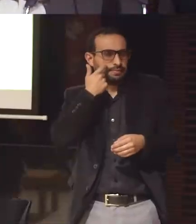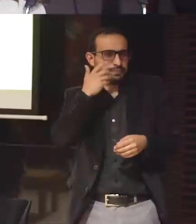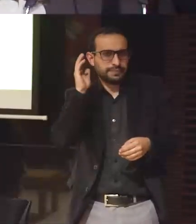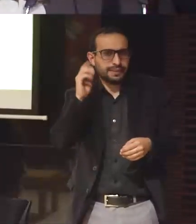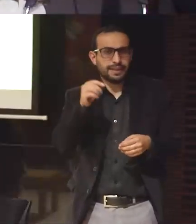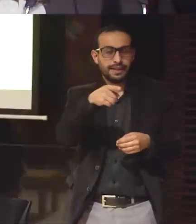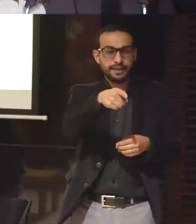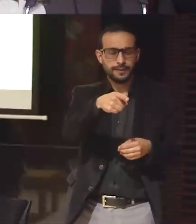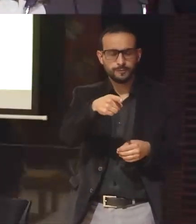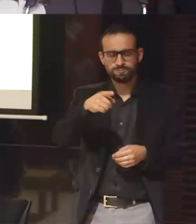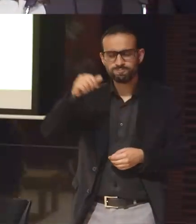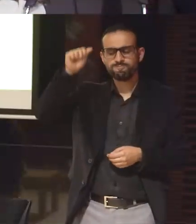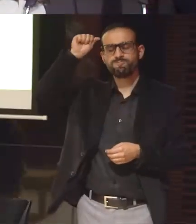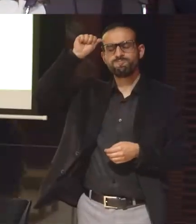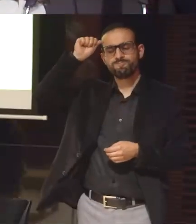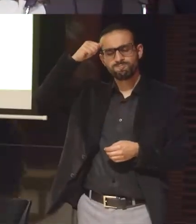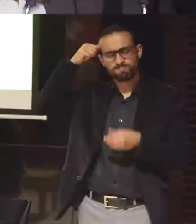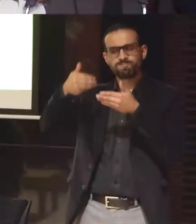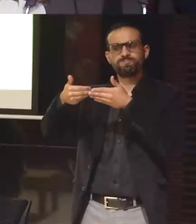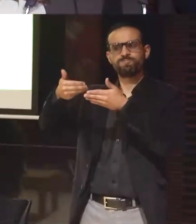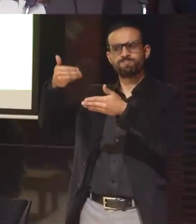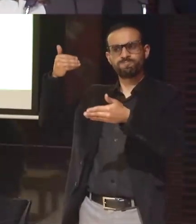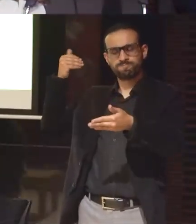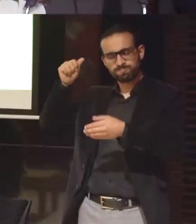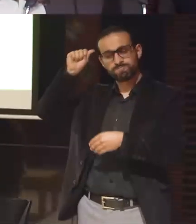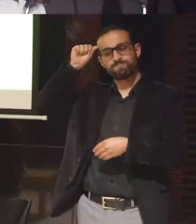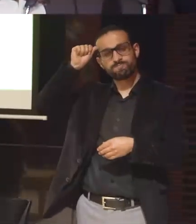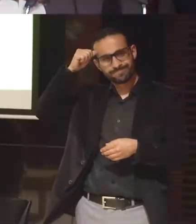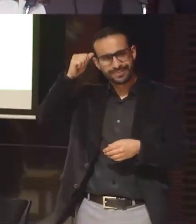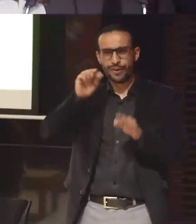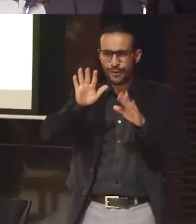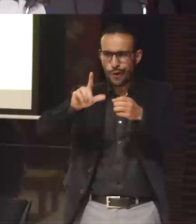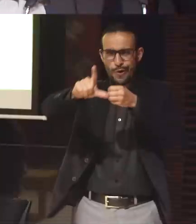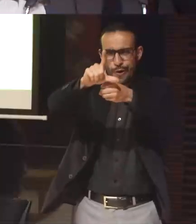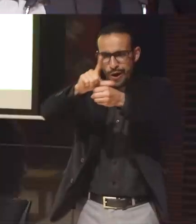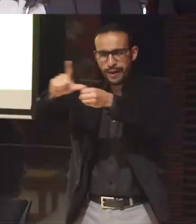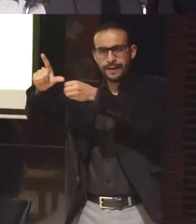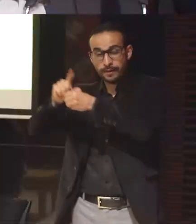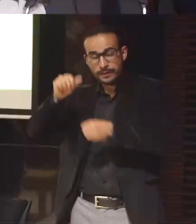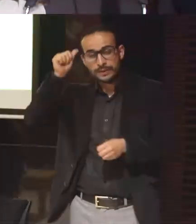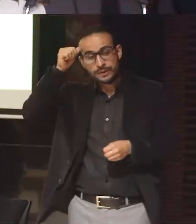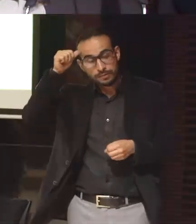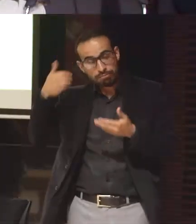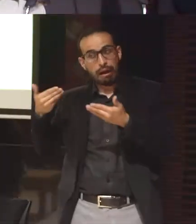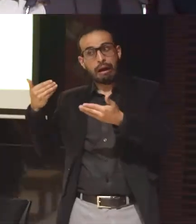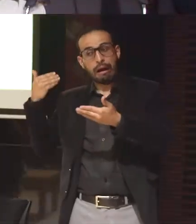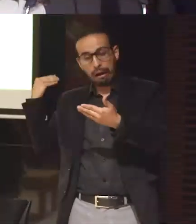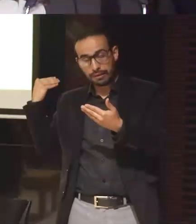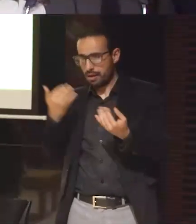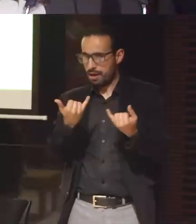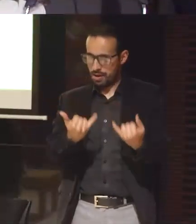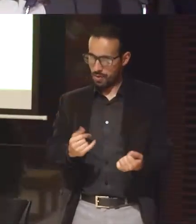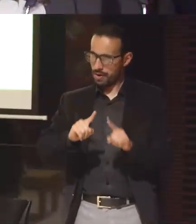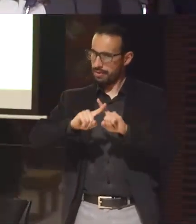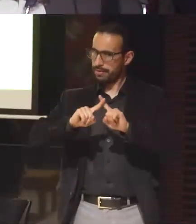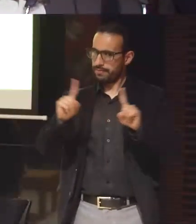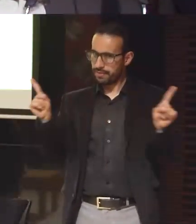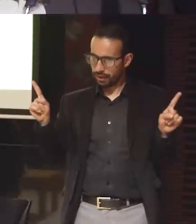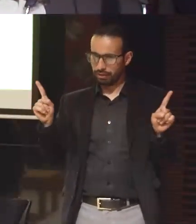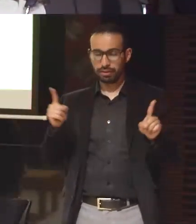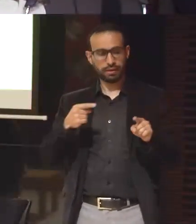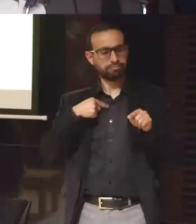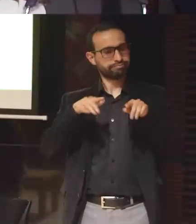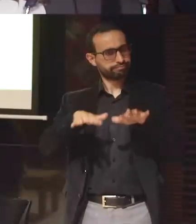memoria, las narrativas locales en esa apropiación de ese territorio, en esa apropiación de lo público?